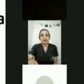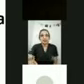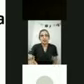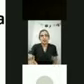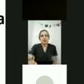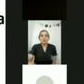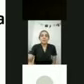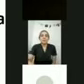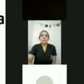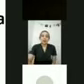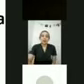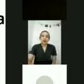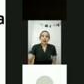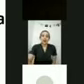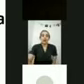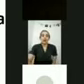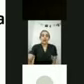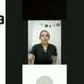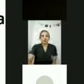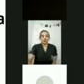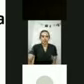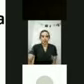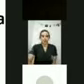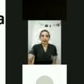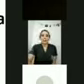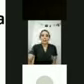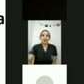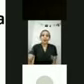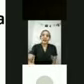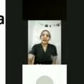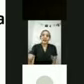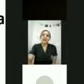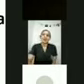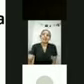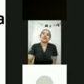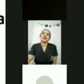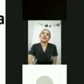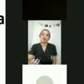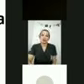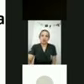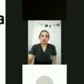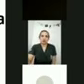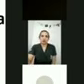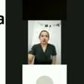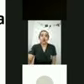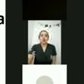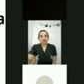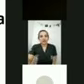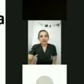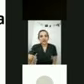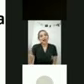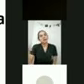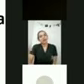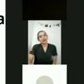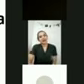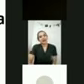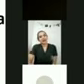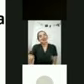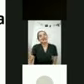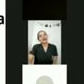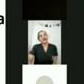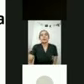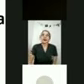leer, para luego de aprender a leer, pasar a leer para adquirir conocimiento, lo cual se dice aprender a